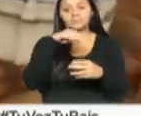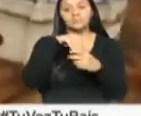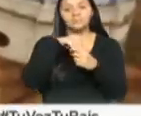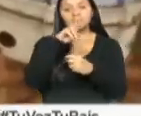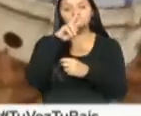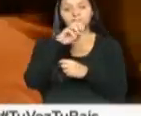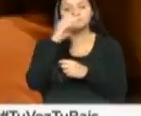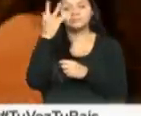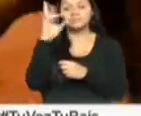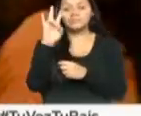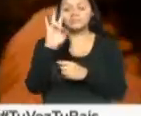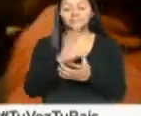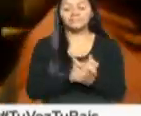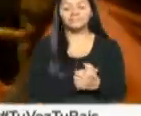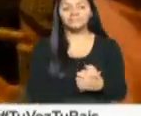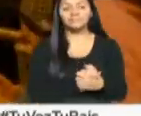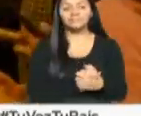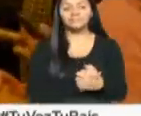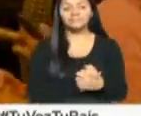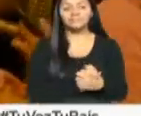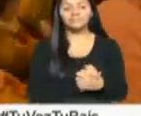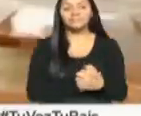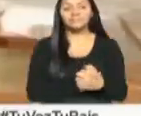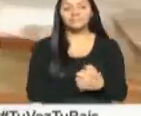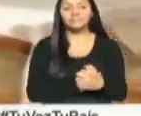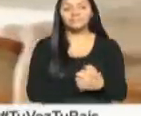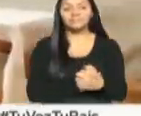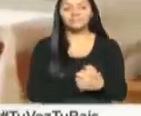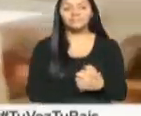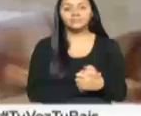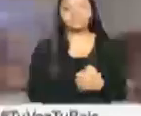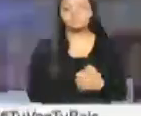2017. Luis Andrade, Noticiero Ciudadano.